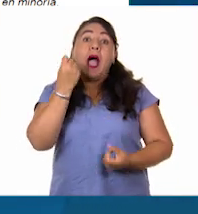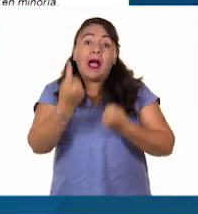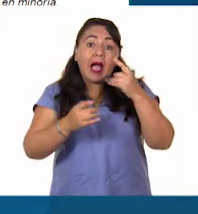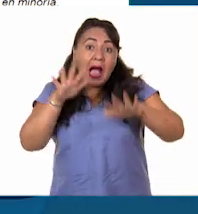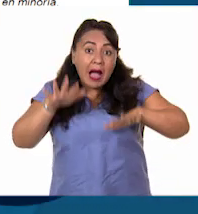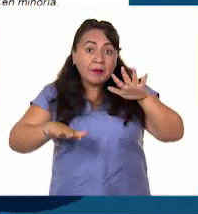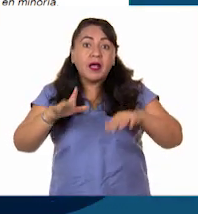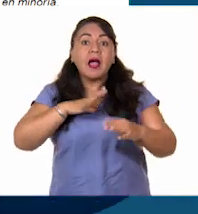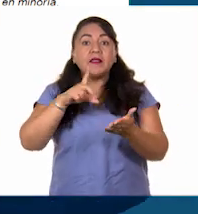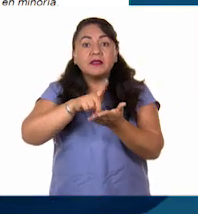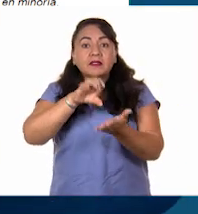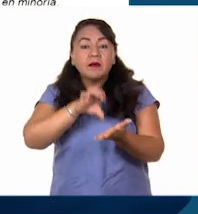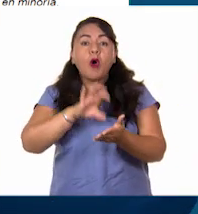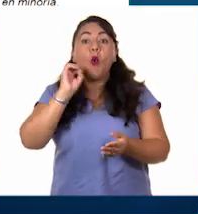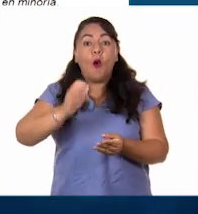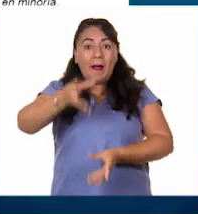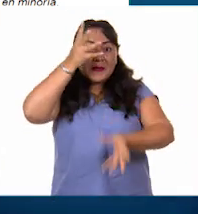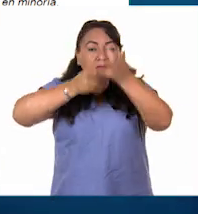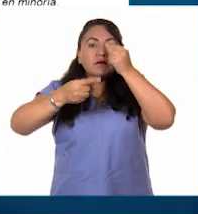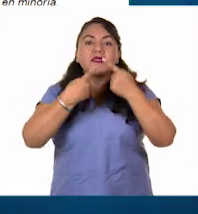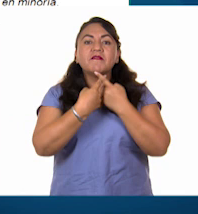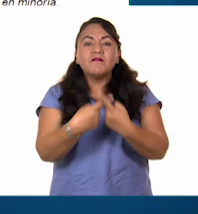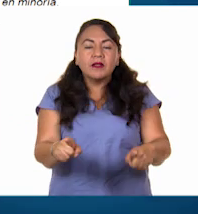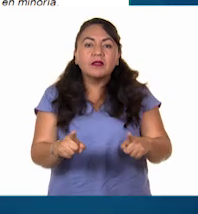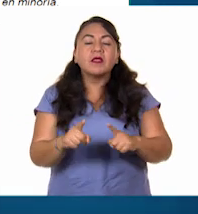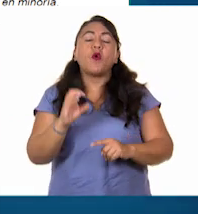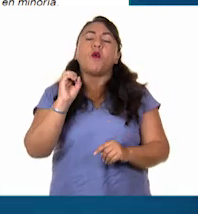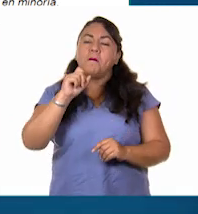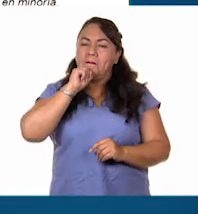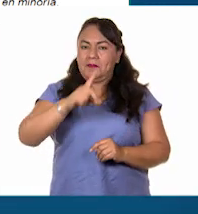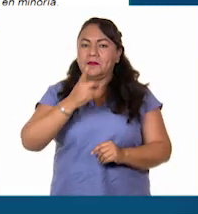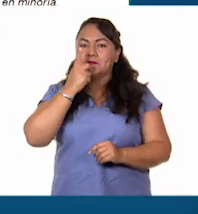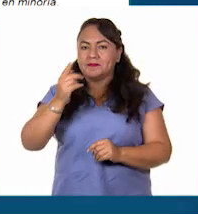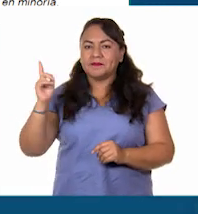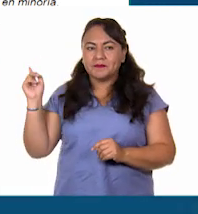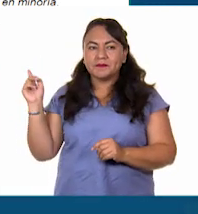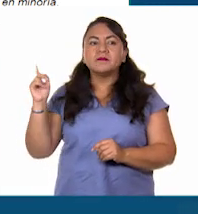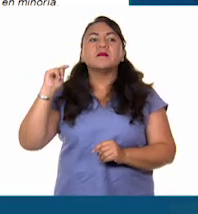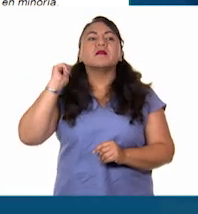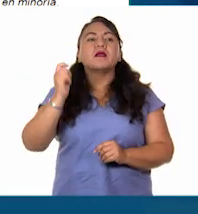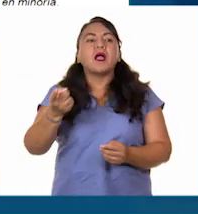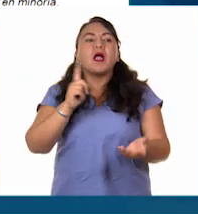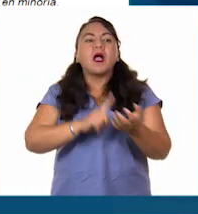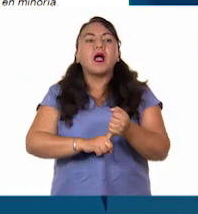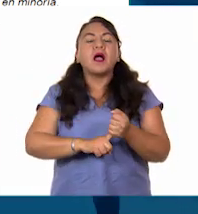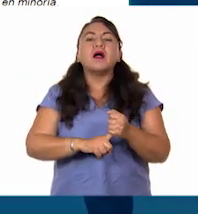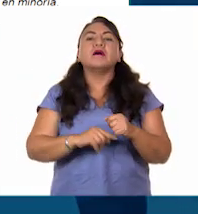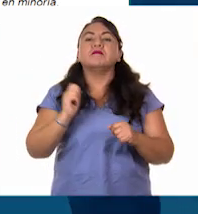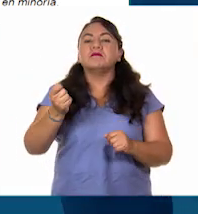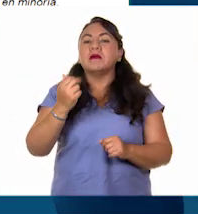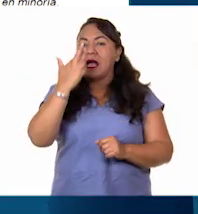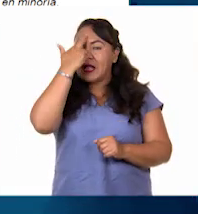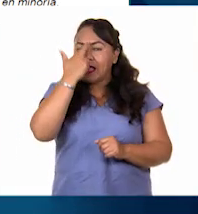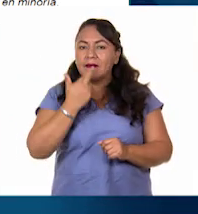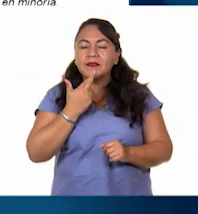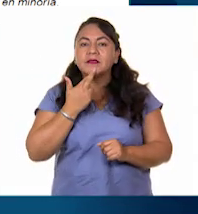o diferencia de aprendizaje, dice. O también menciona, procede de un origen racial, cultural, étnico y o